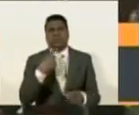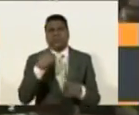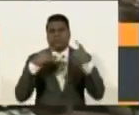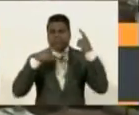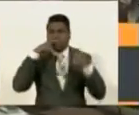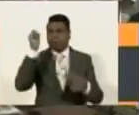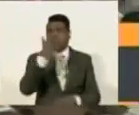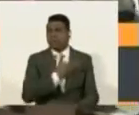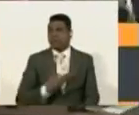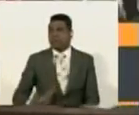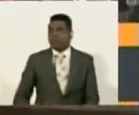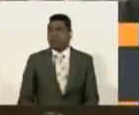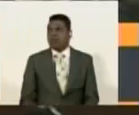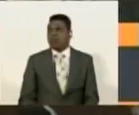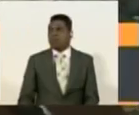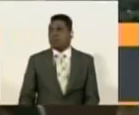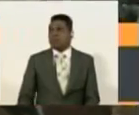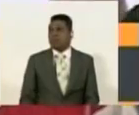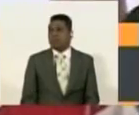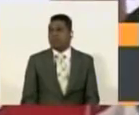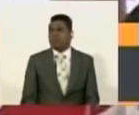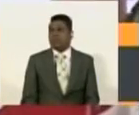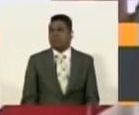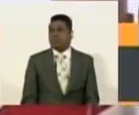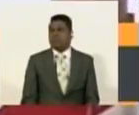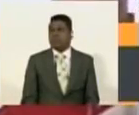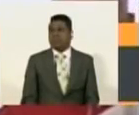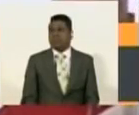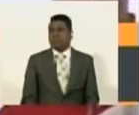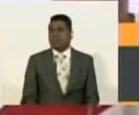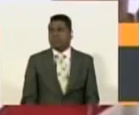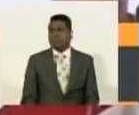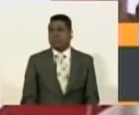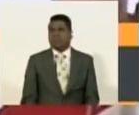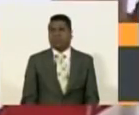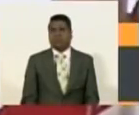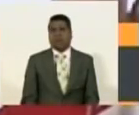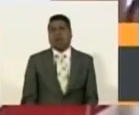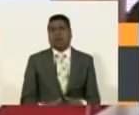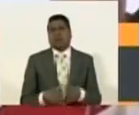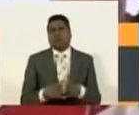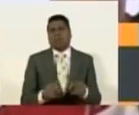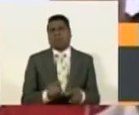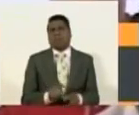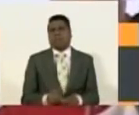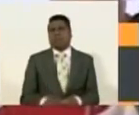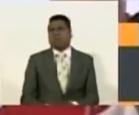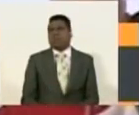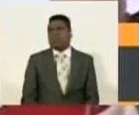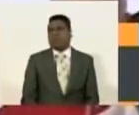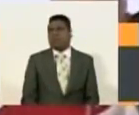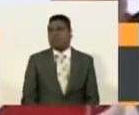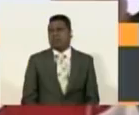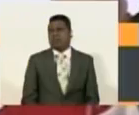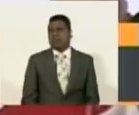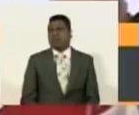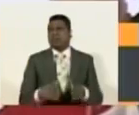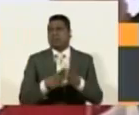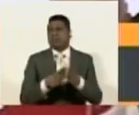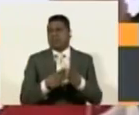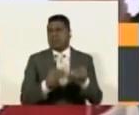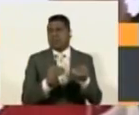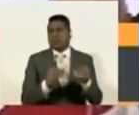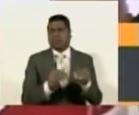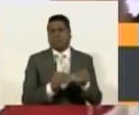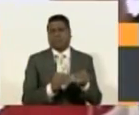porque aquí tenemos que hablar con la gente, ¿eh?, y decirle a la gente y al pueblo, esto tiene que ser, mira, en las calles, en las paredes, en la radio,